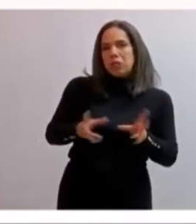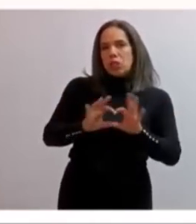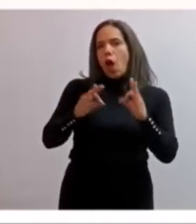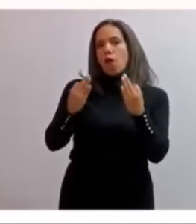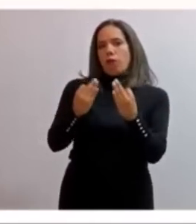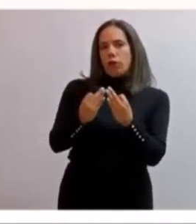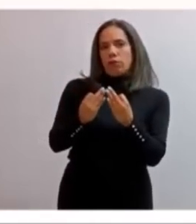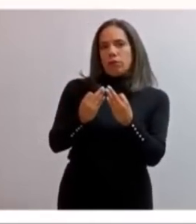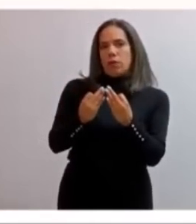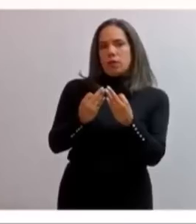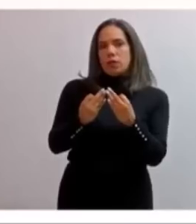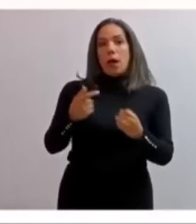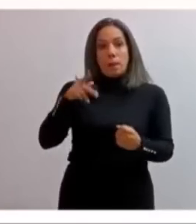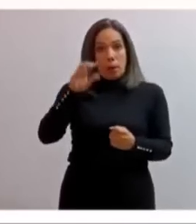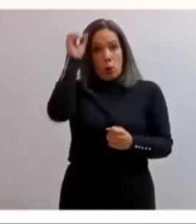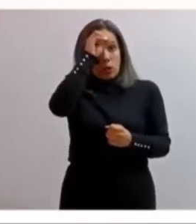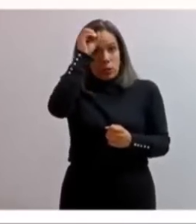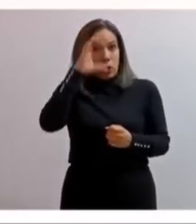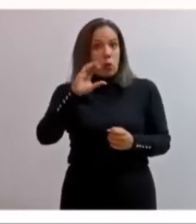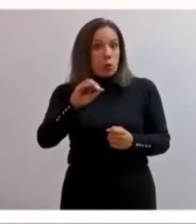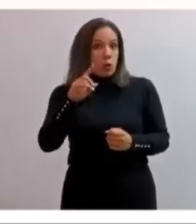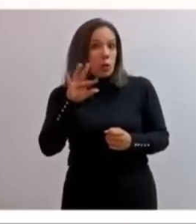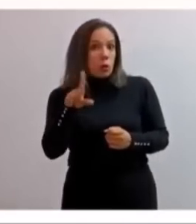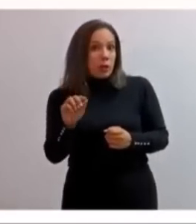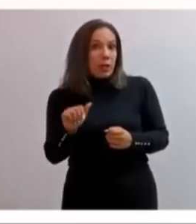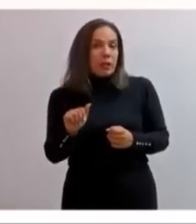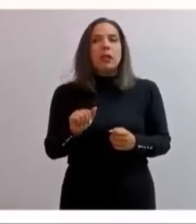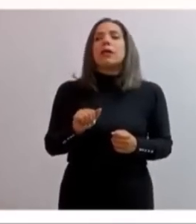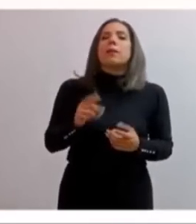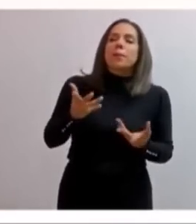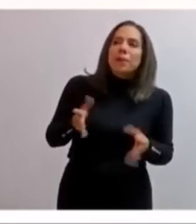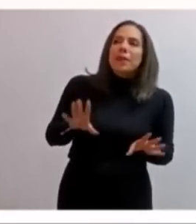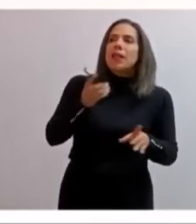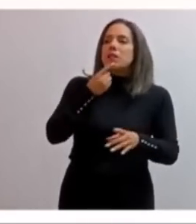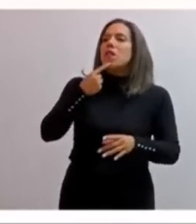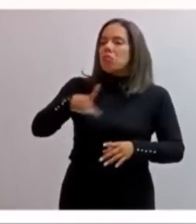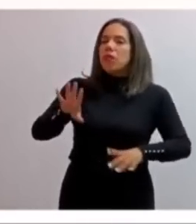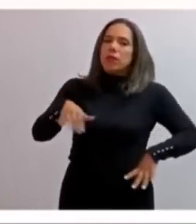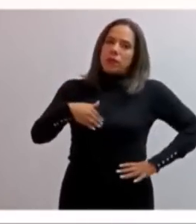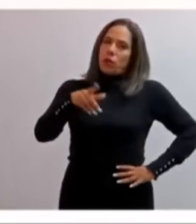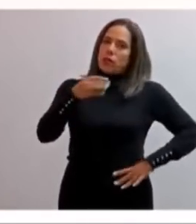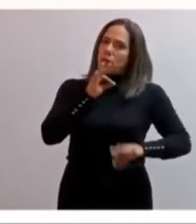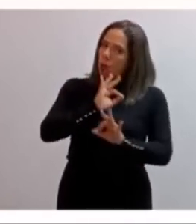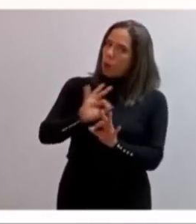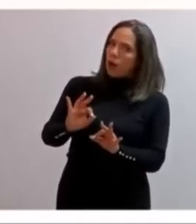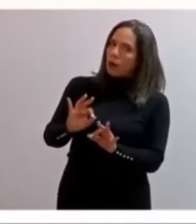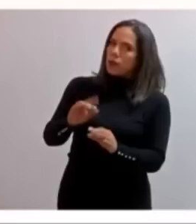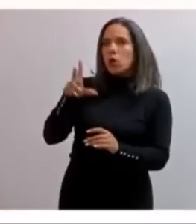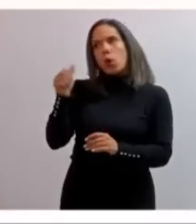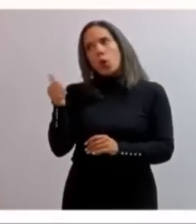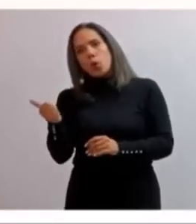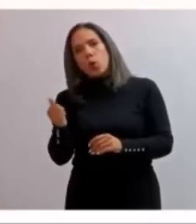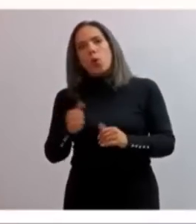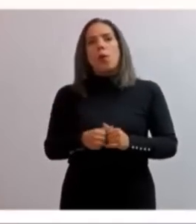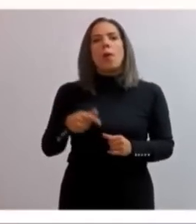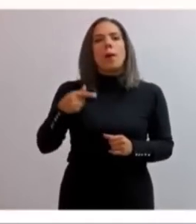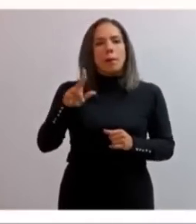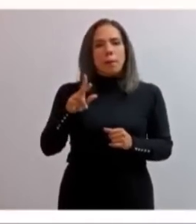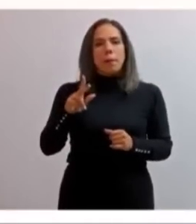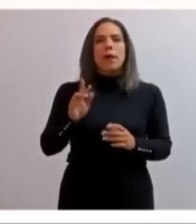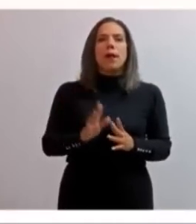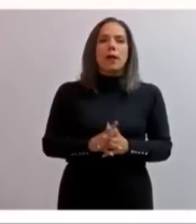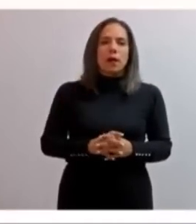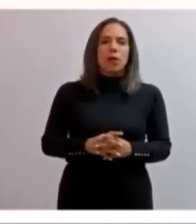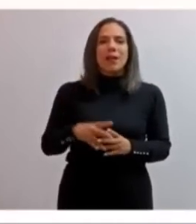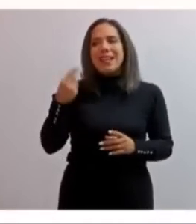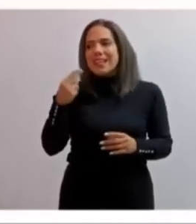Pero es el Consejo Técnico Escolar el que tiene la palabra aquí. Por lo tanto, este plan de estudios